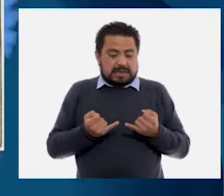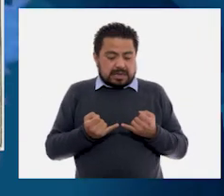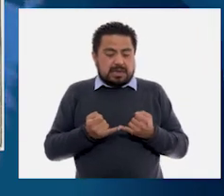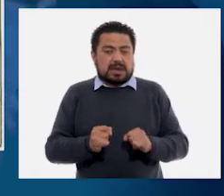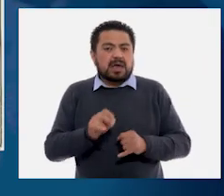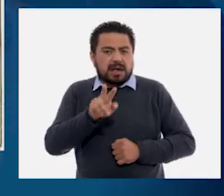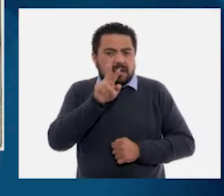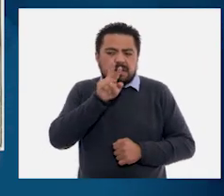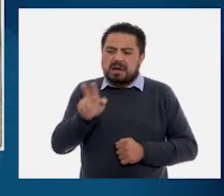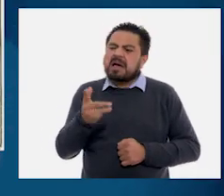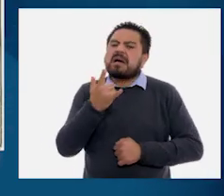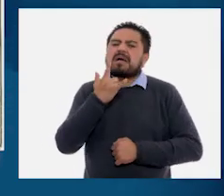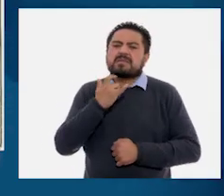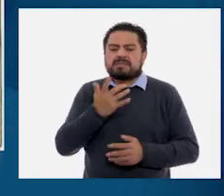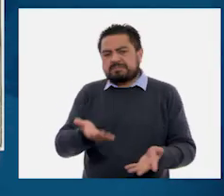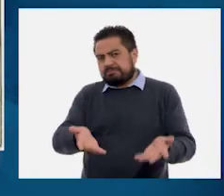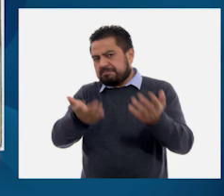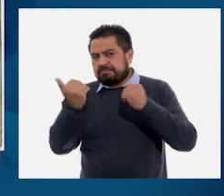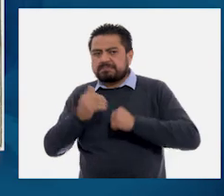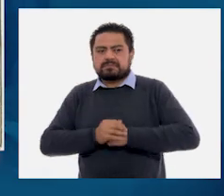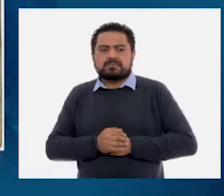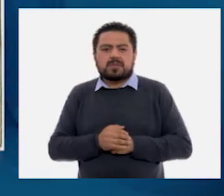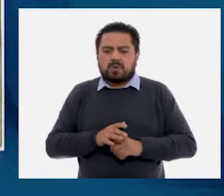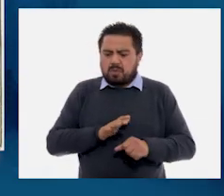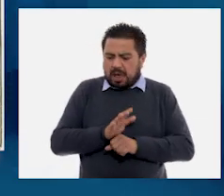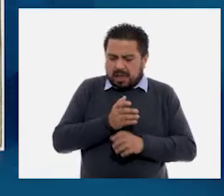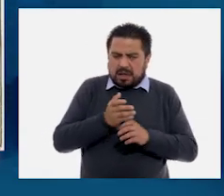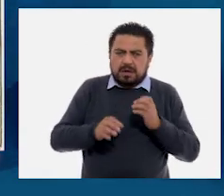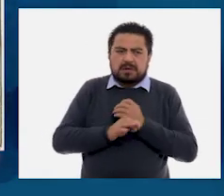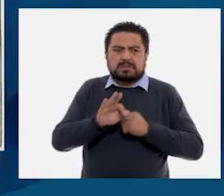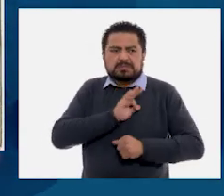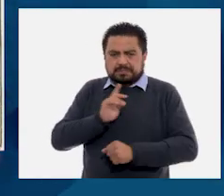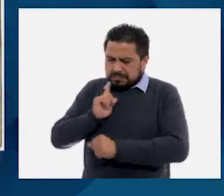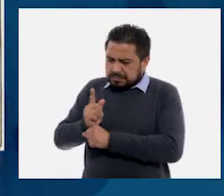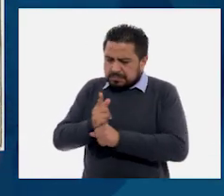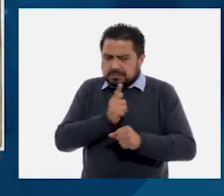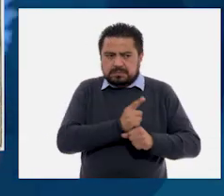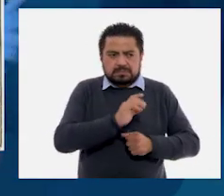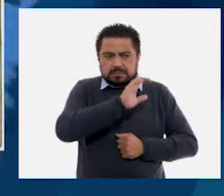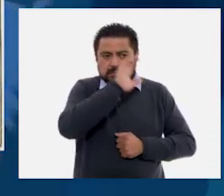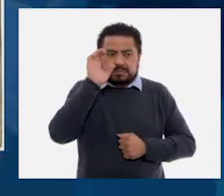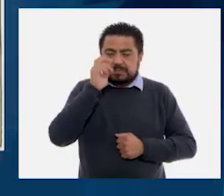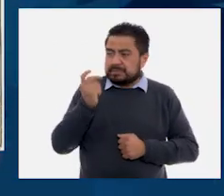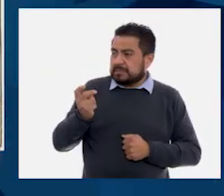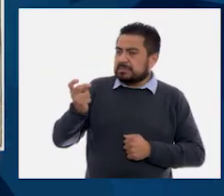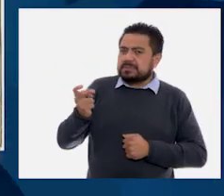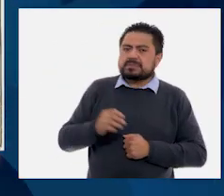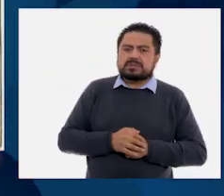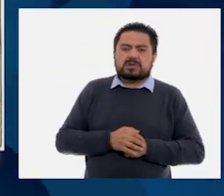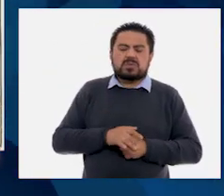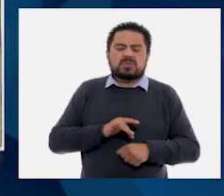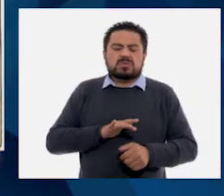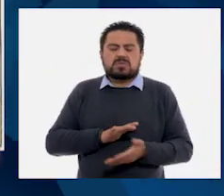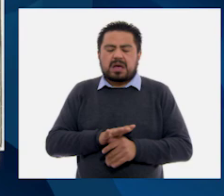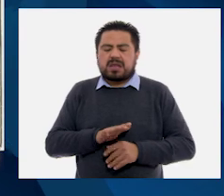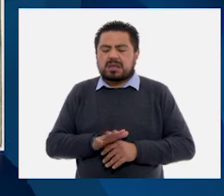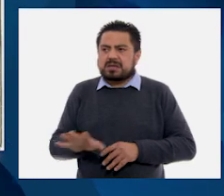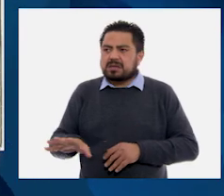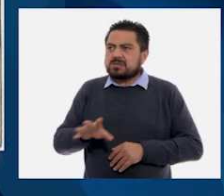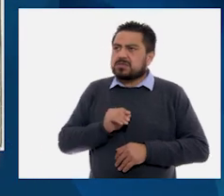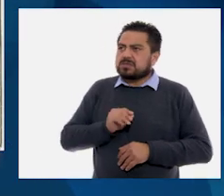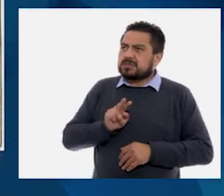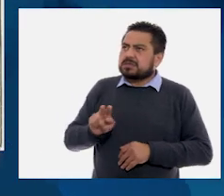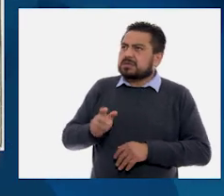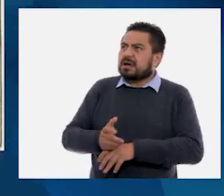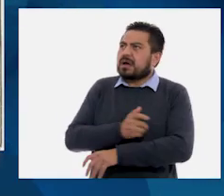Echémosle un vistazo. ¿Qué elementos pueden identificar en esta ilustración? ¿Qué mensaje les transmite el corrido que acompaña a la